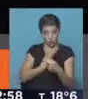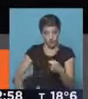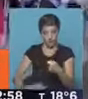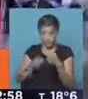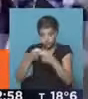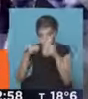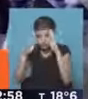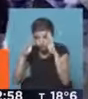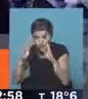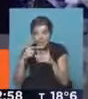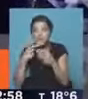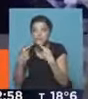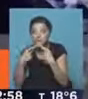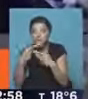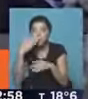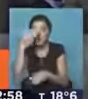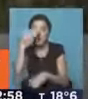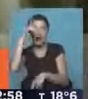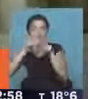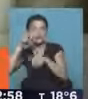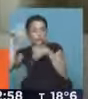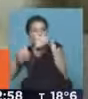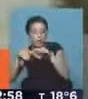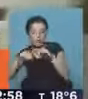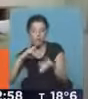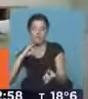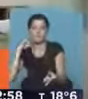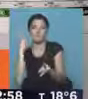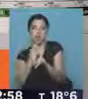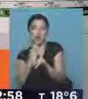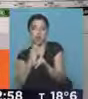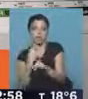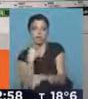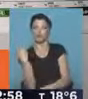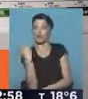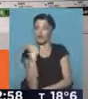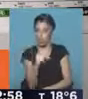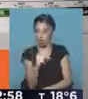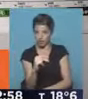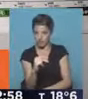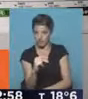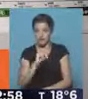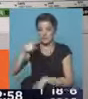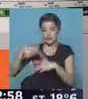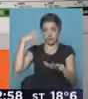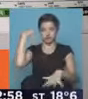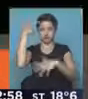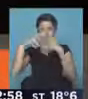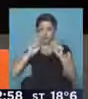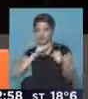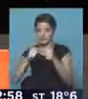inesperada, los votantes patean el tablero de las probabilidades y sorprenden a todos, causando un terremoto